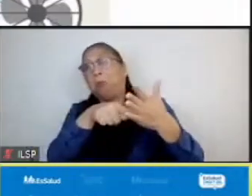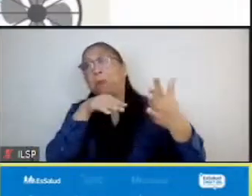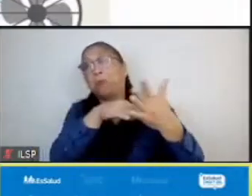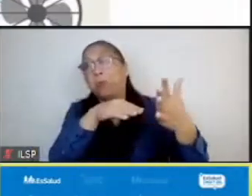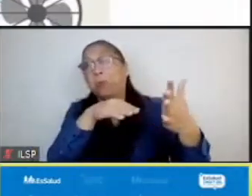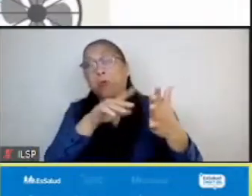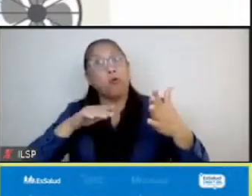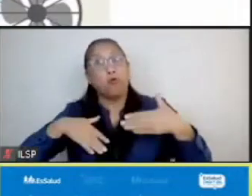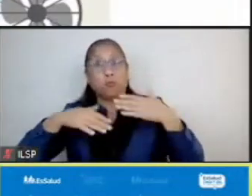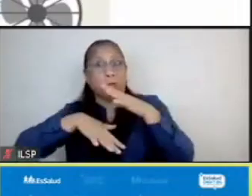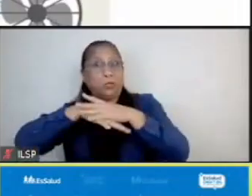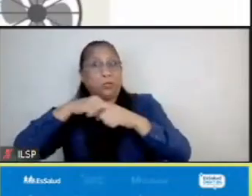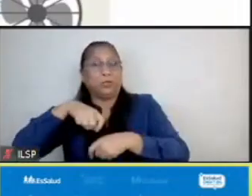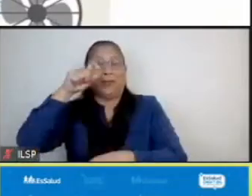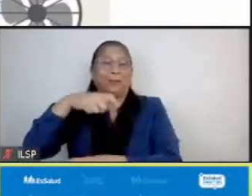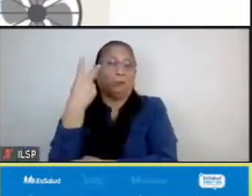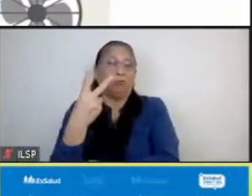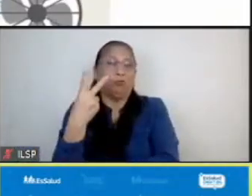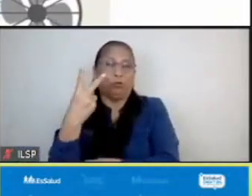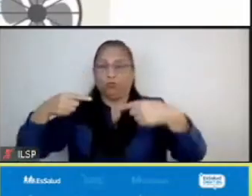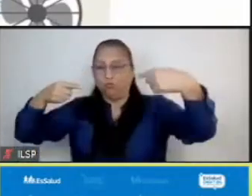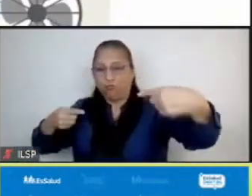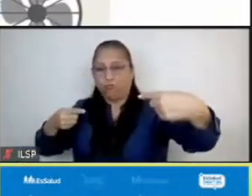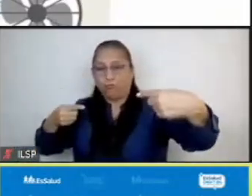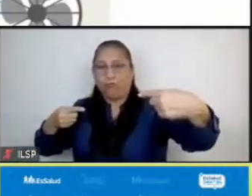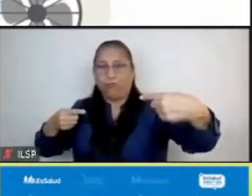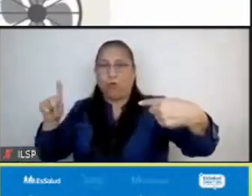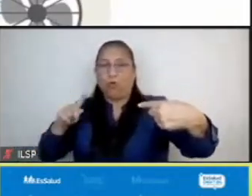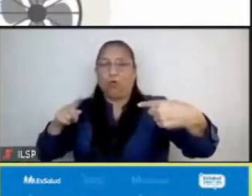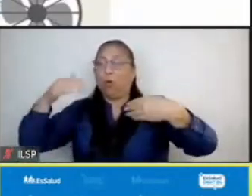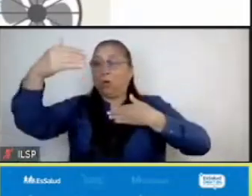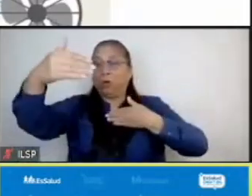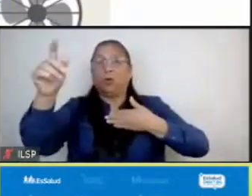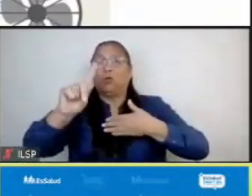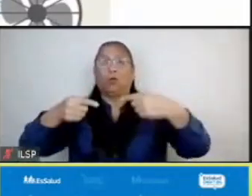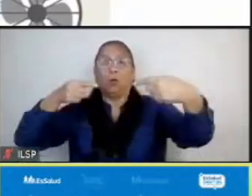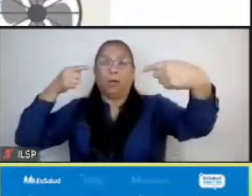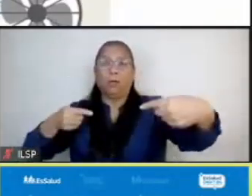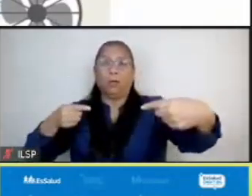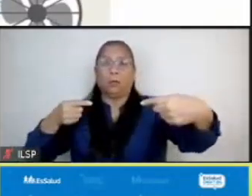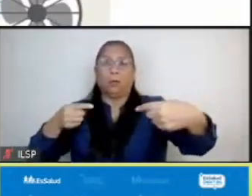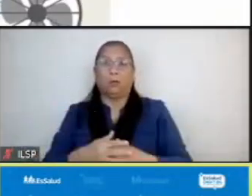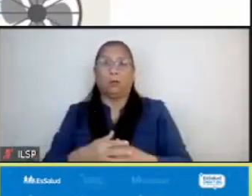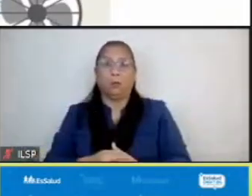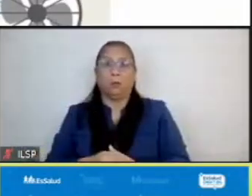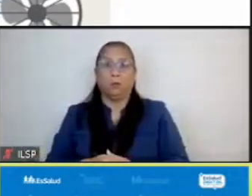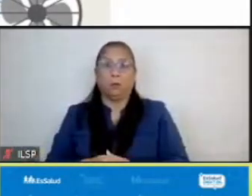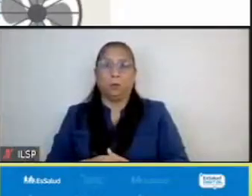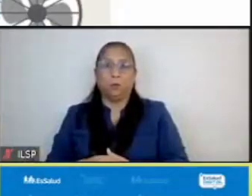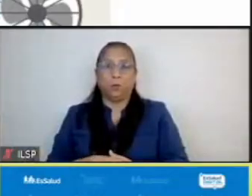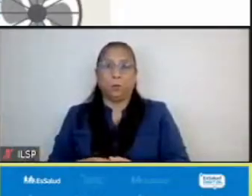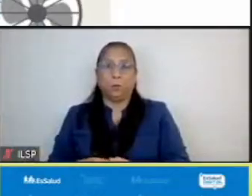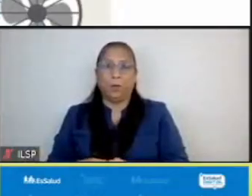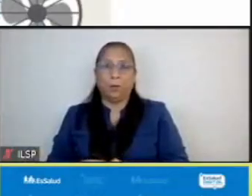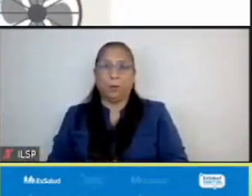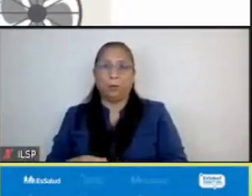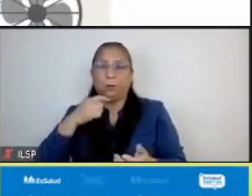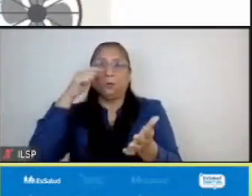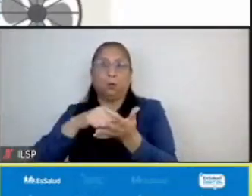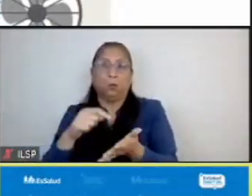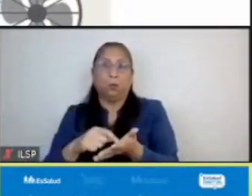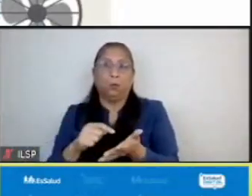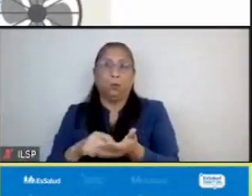necesitas siempre dos ventanas abiertas contrapuestas. No al costado, tenemos que acá abrirse otra ventanita. También funciona, pero funciona mucho menos. Siempre que sean ventanas opuestas es lo